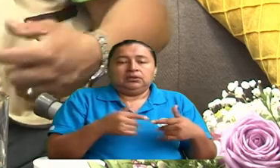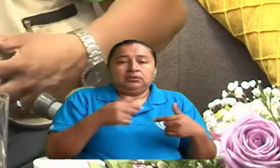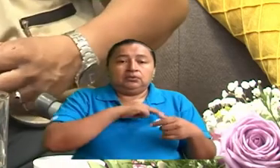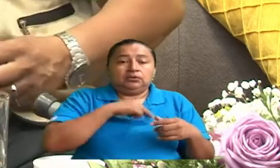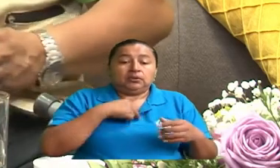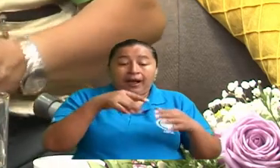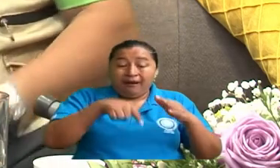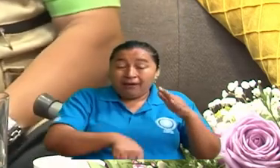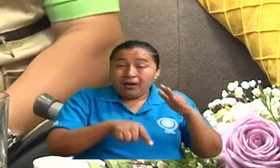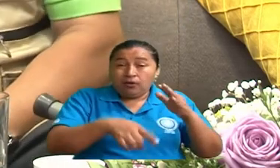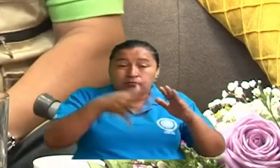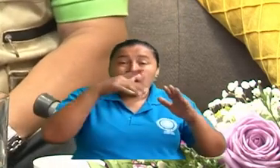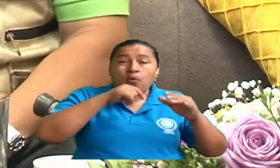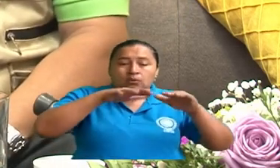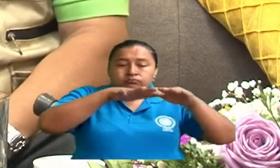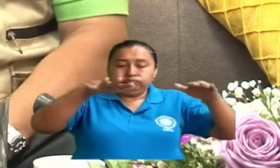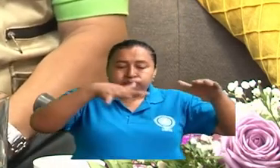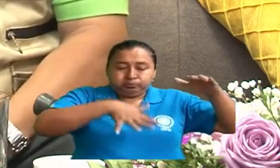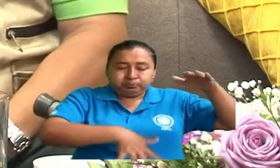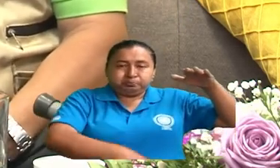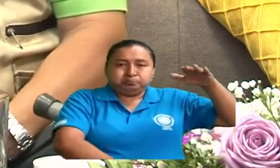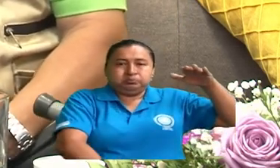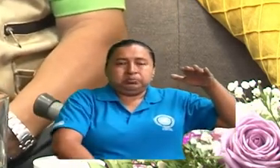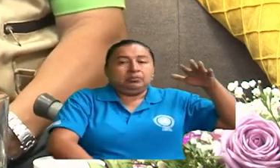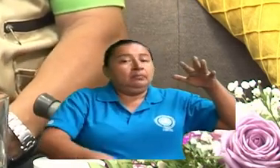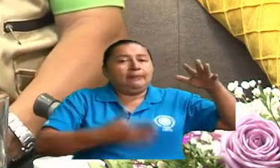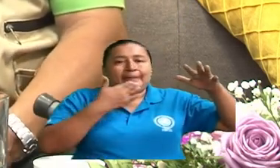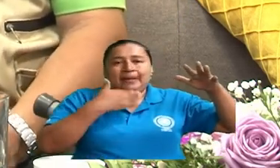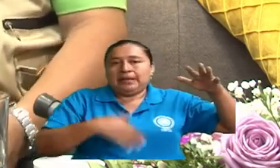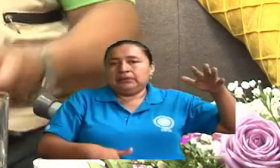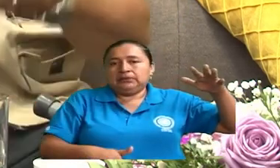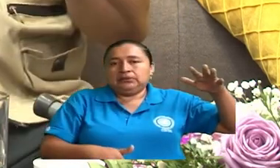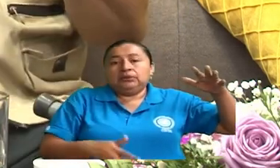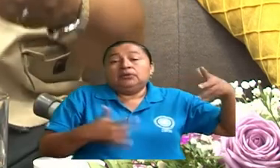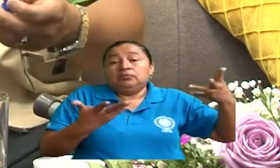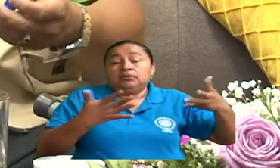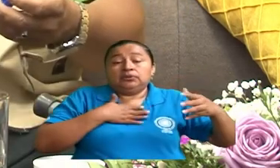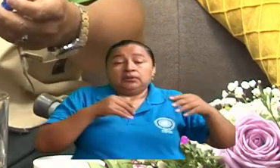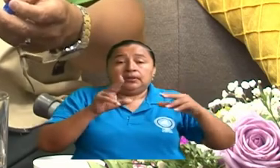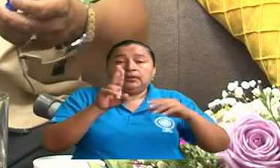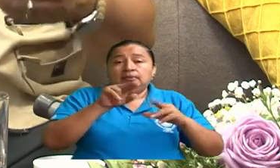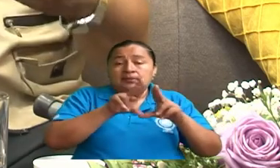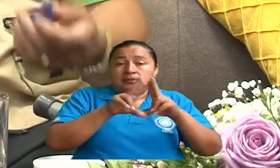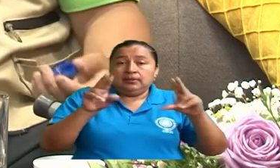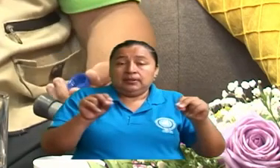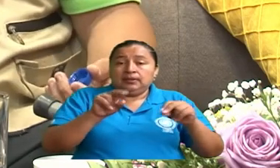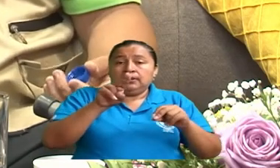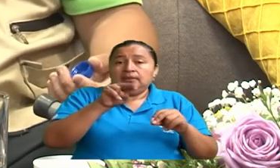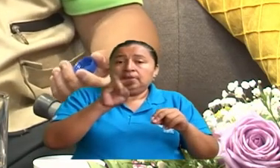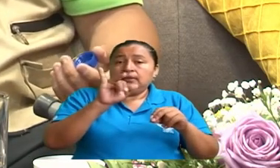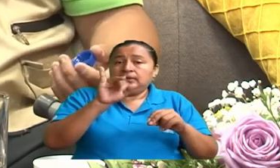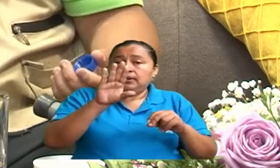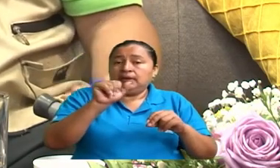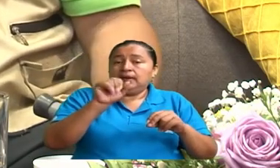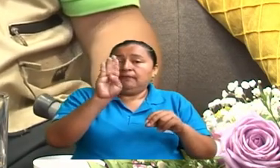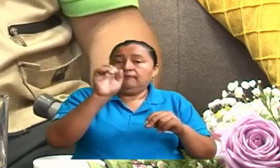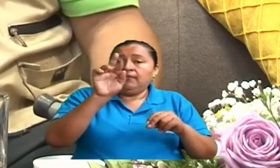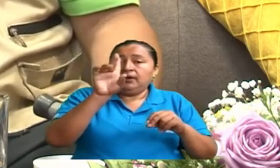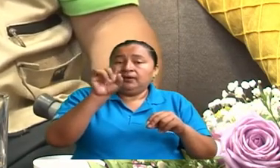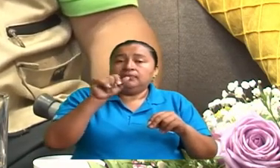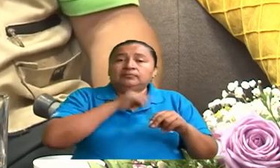mantos acuíferos están siendo afectados, ¿ya? Pero con esta Nicabarda que está promoviendo